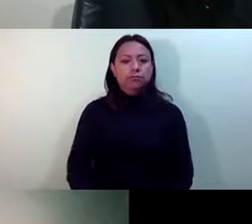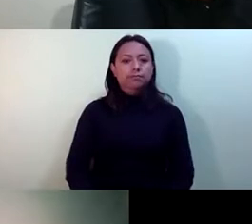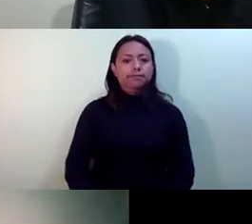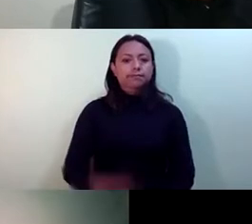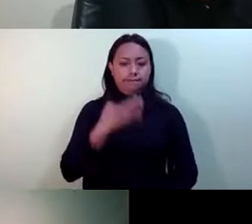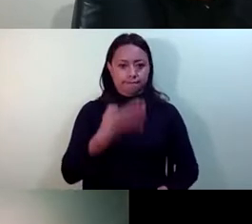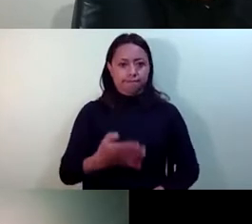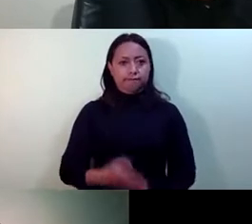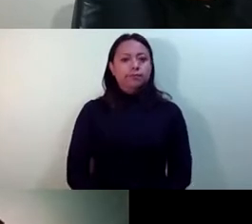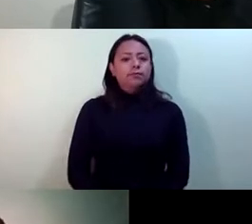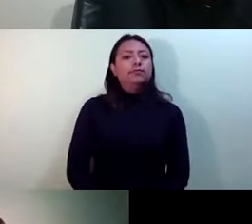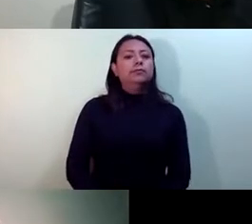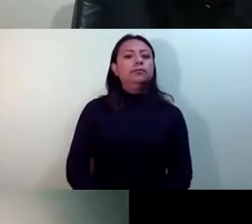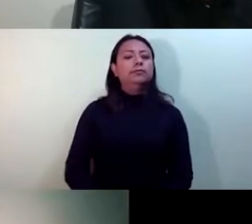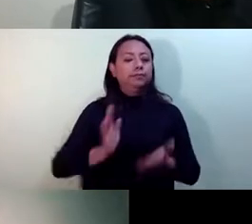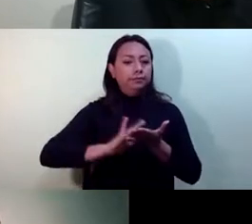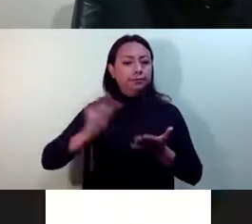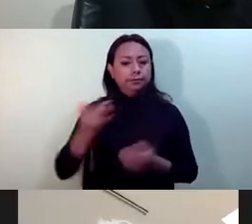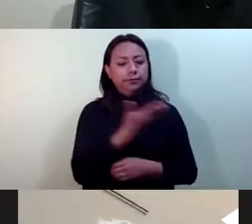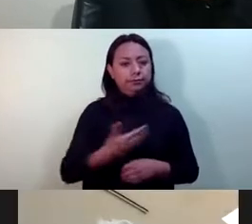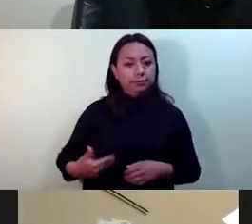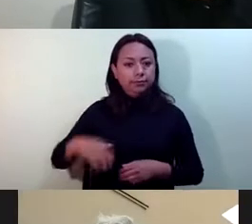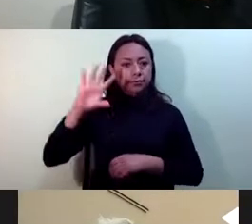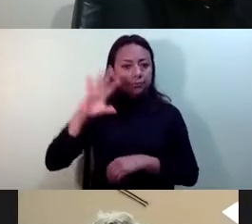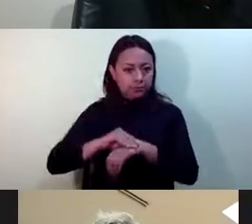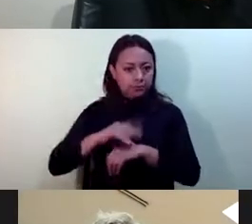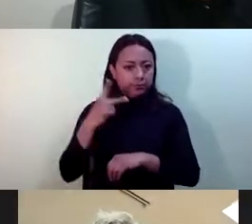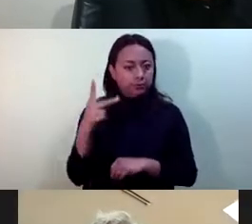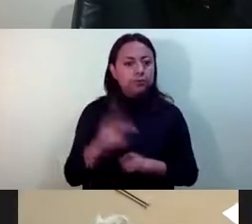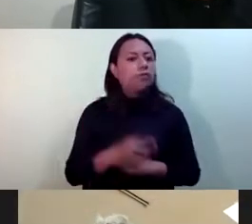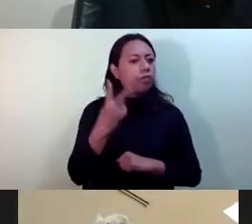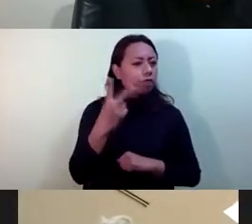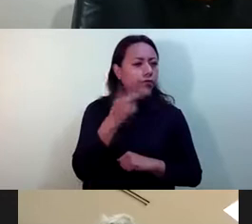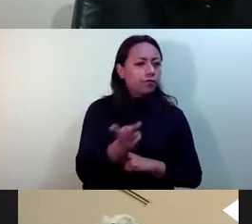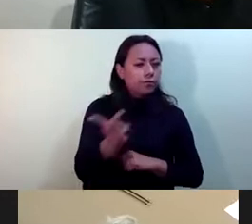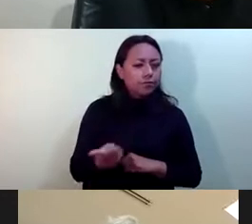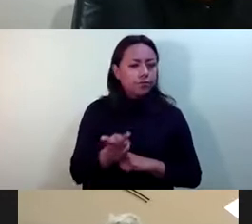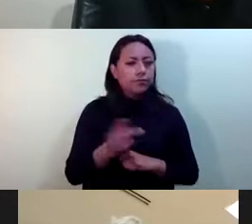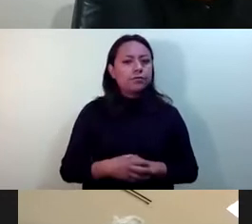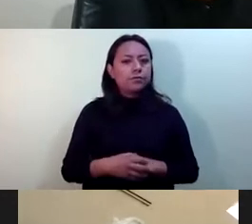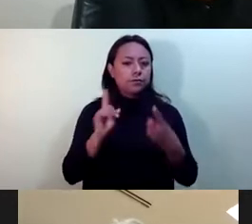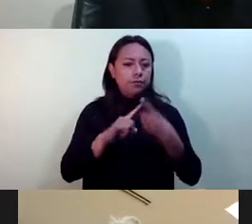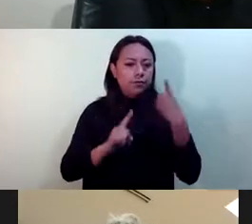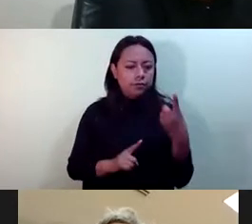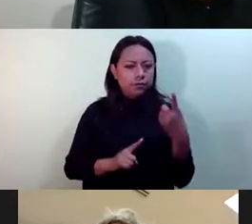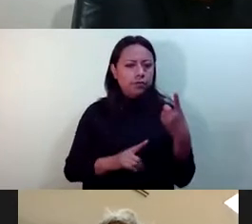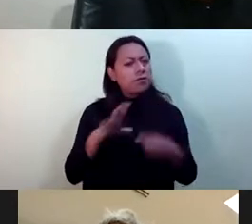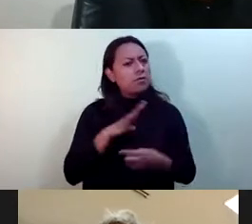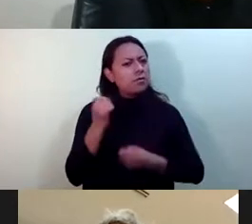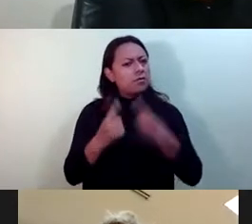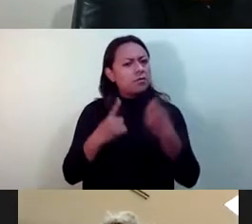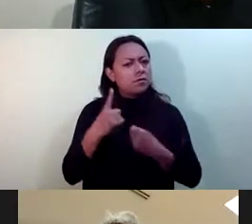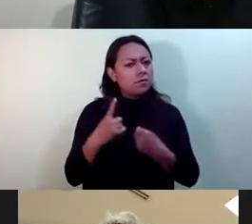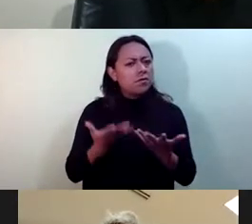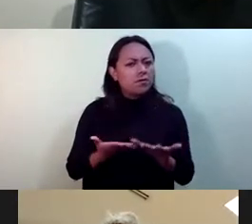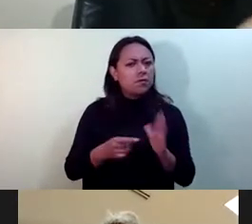Adelante. Gracias, presidenta. Con su venia, dos preguntas. La primera, ¿por qué no hay una sola referencia en el dictamen, ni